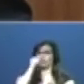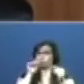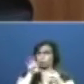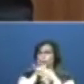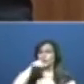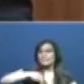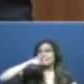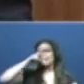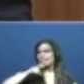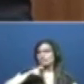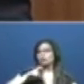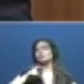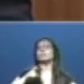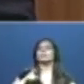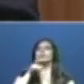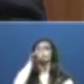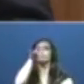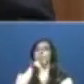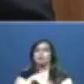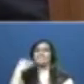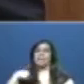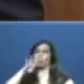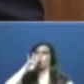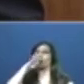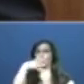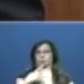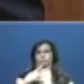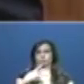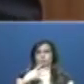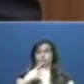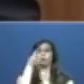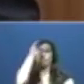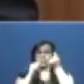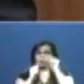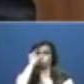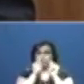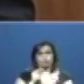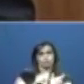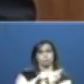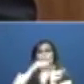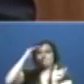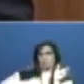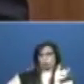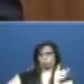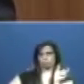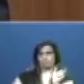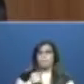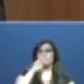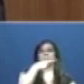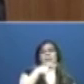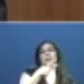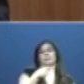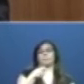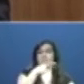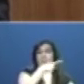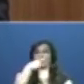2013 es el cuarto año consecutivo en el que desciende el presupuesto de la comunidad 100 millones de